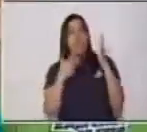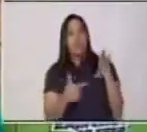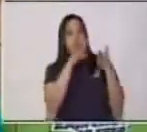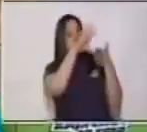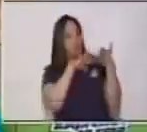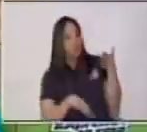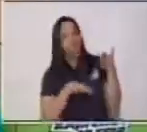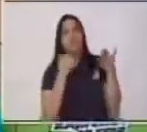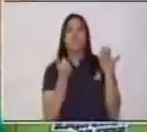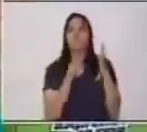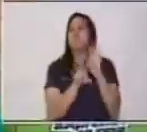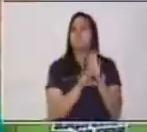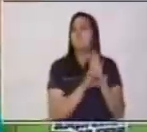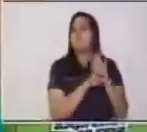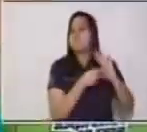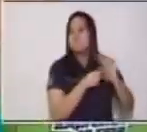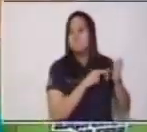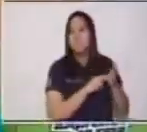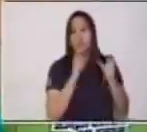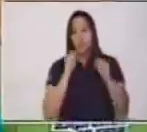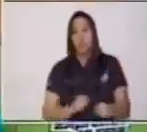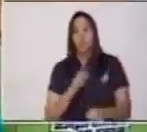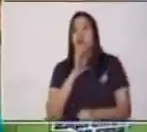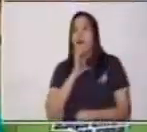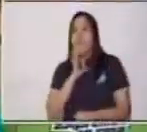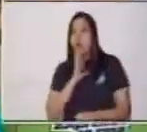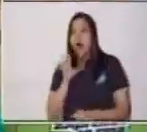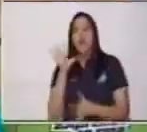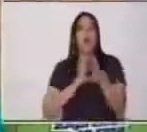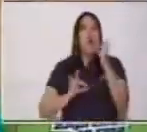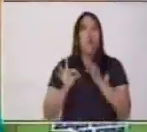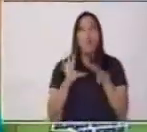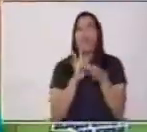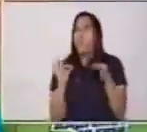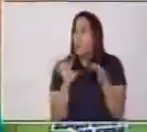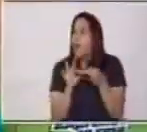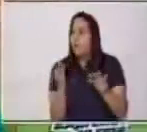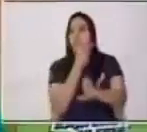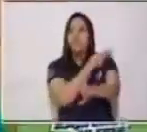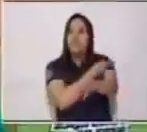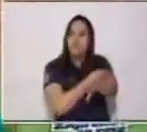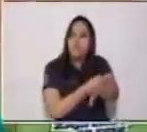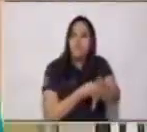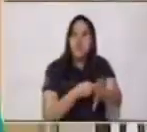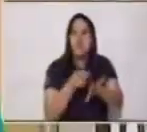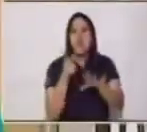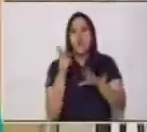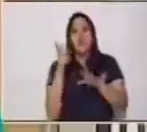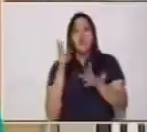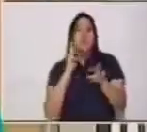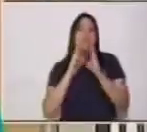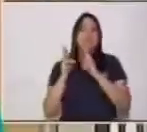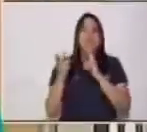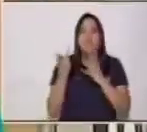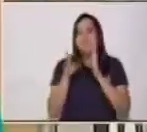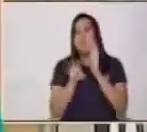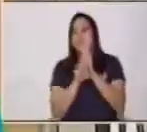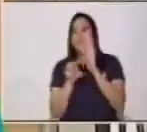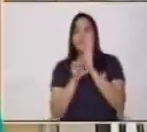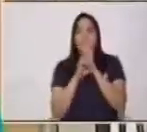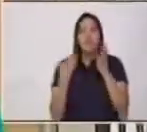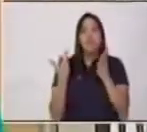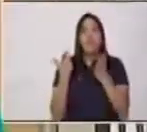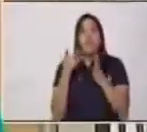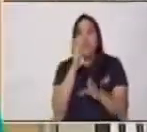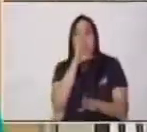decir, si estamos hablando o estamos contando alguna historia relacionada con algo fantástico, por ejemplo, algún pato